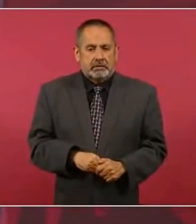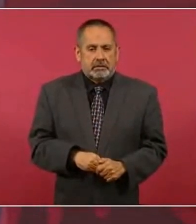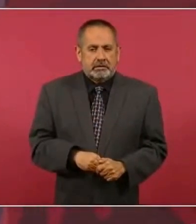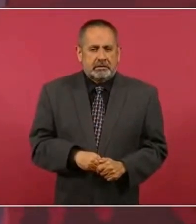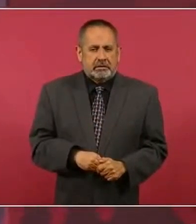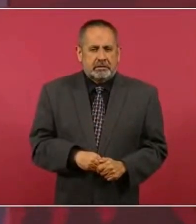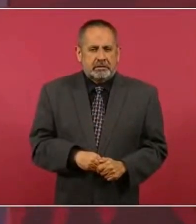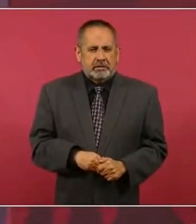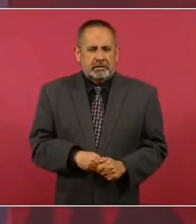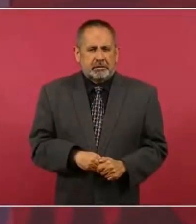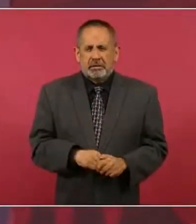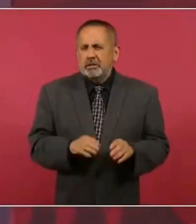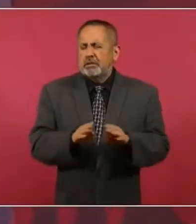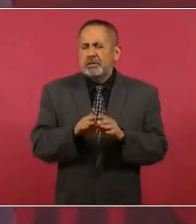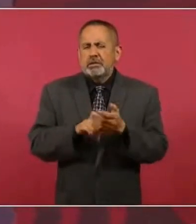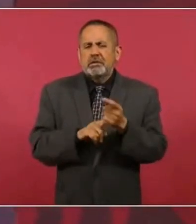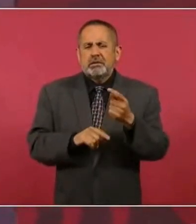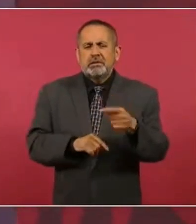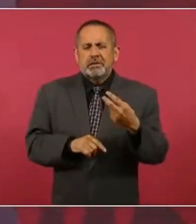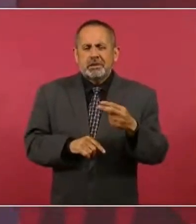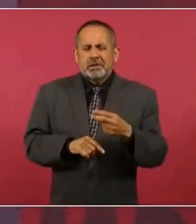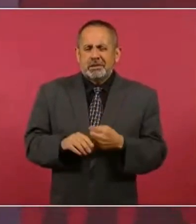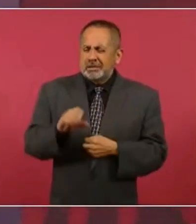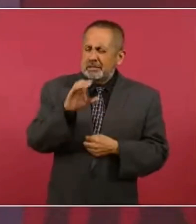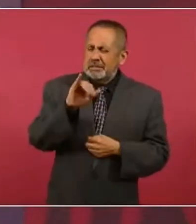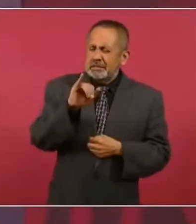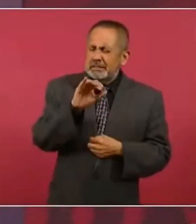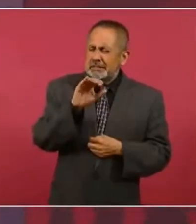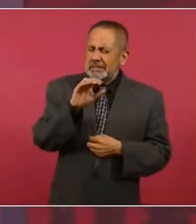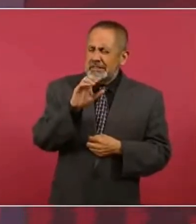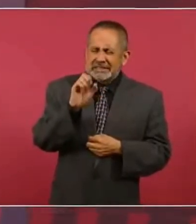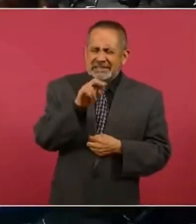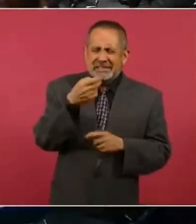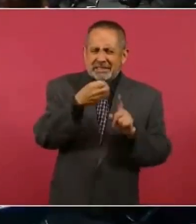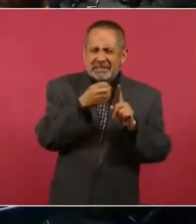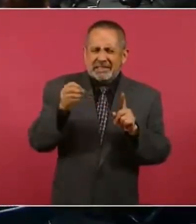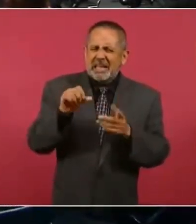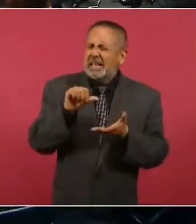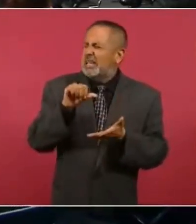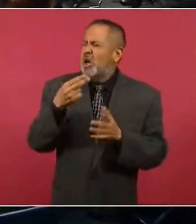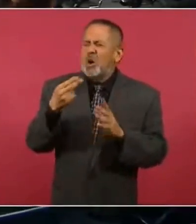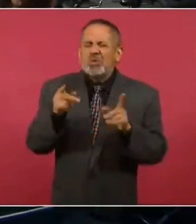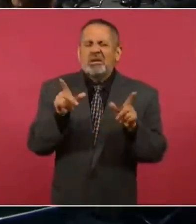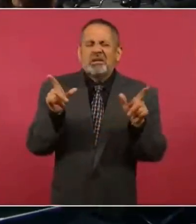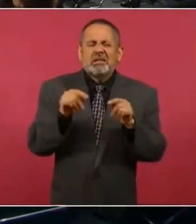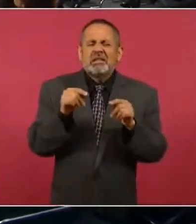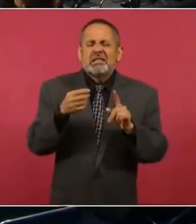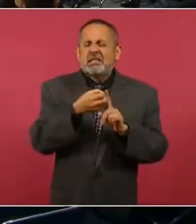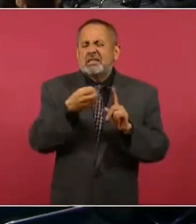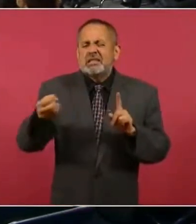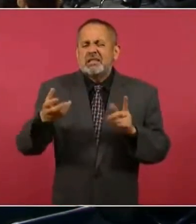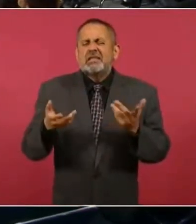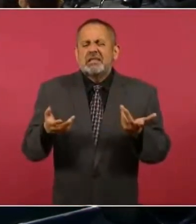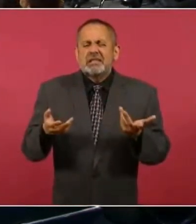Esas son las siglas. ¿Cómo es el CISEN en centro qué?